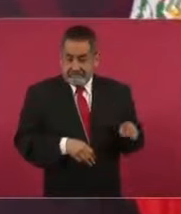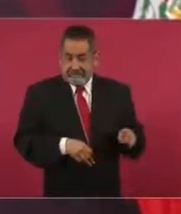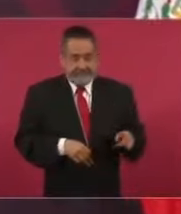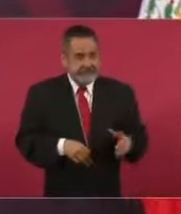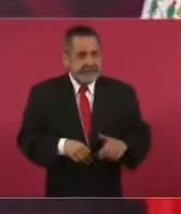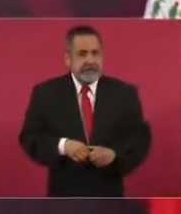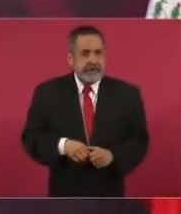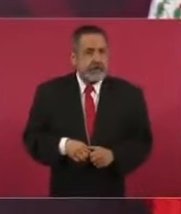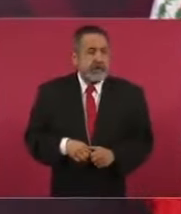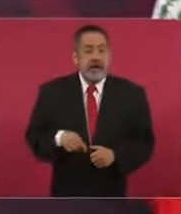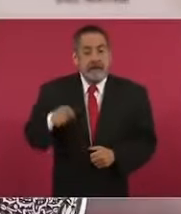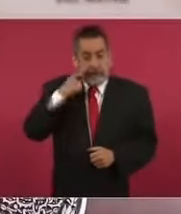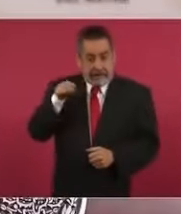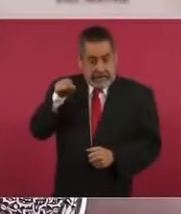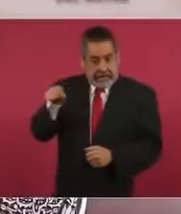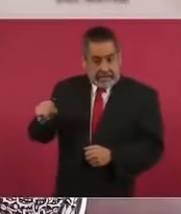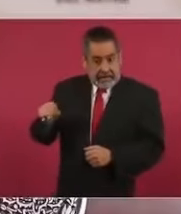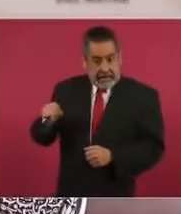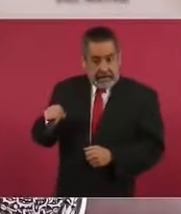a